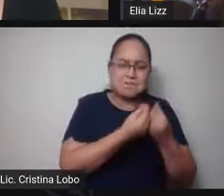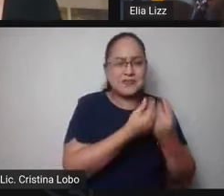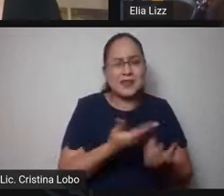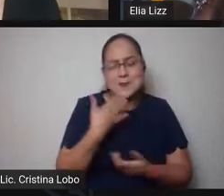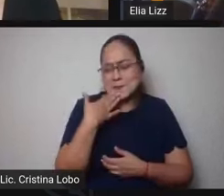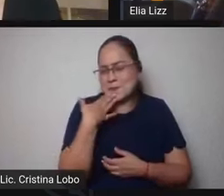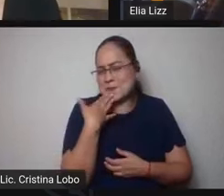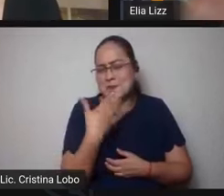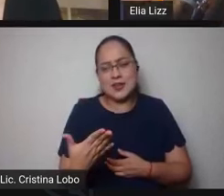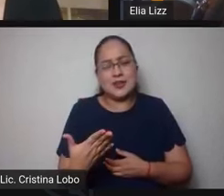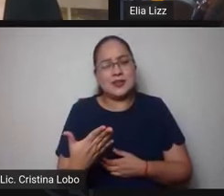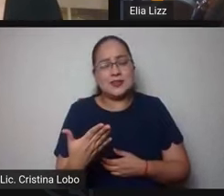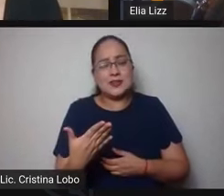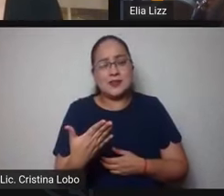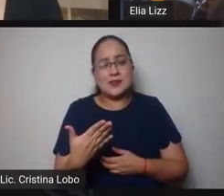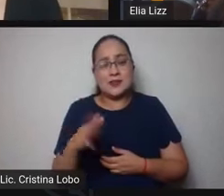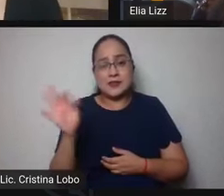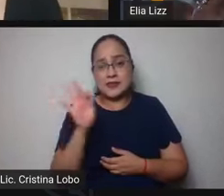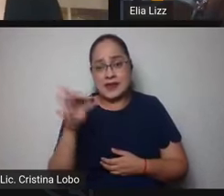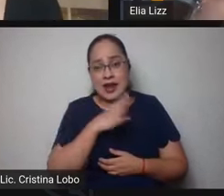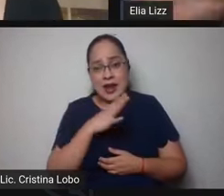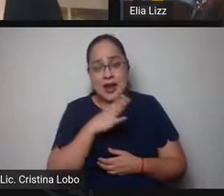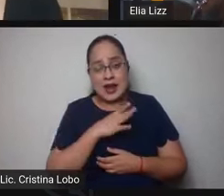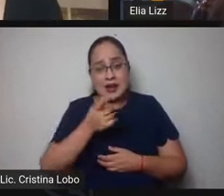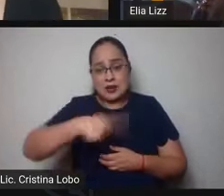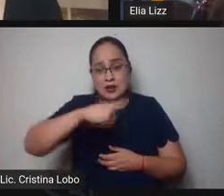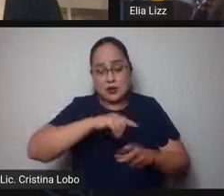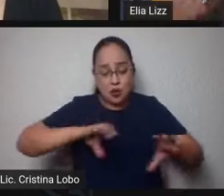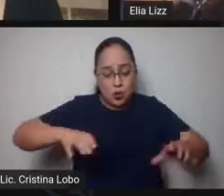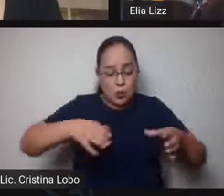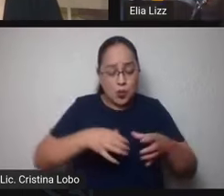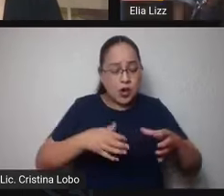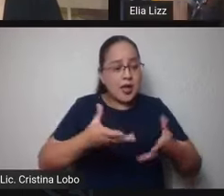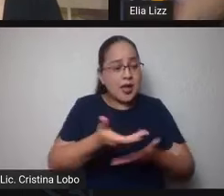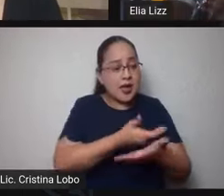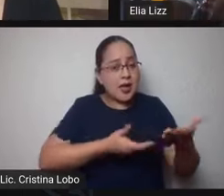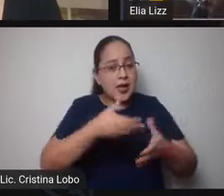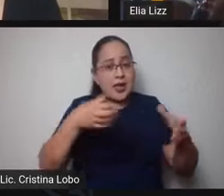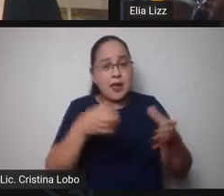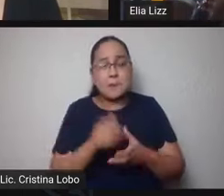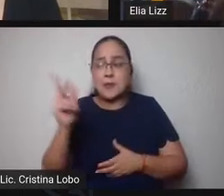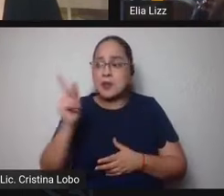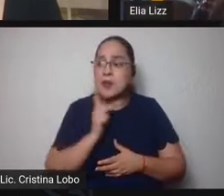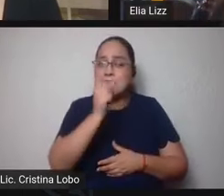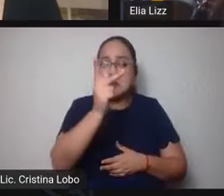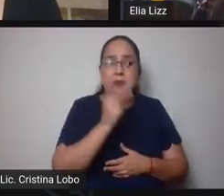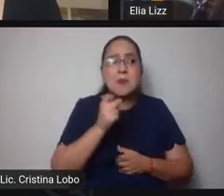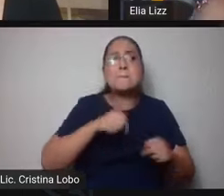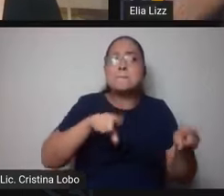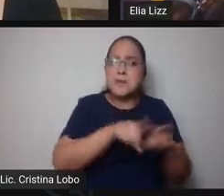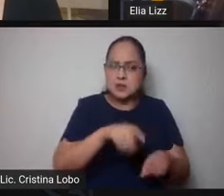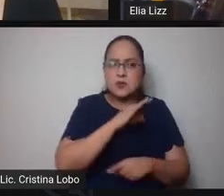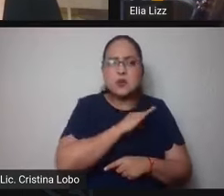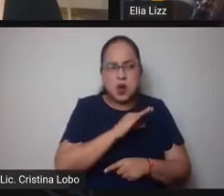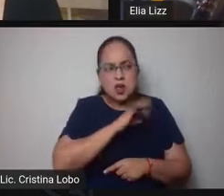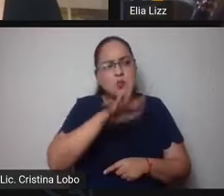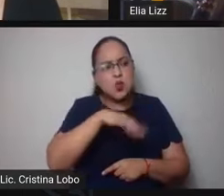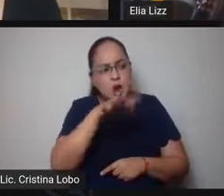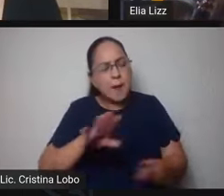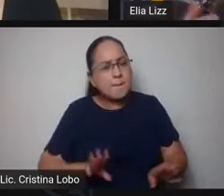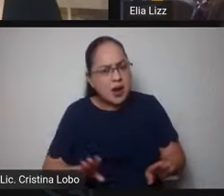bueno. Y si tienes una comunidad igual, relaciones de pares, que tú sabes que puedes conseguir una pareja y tener